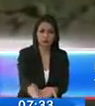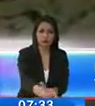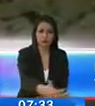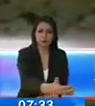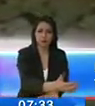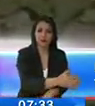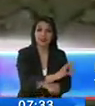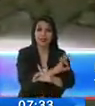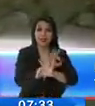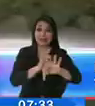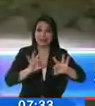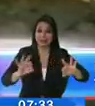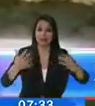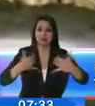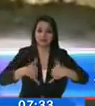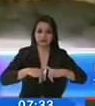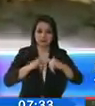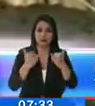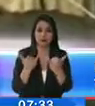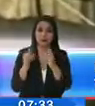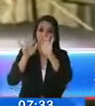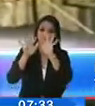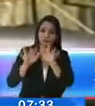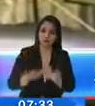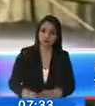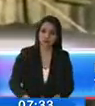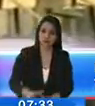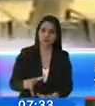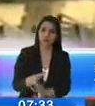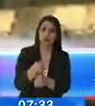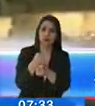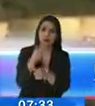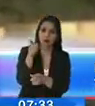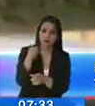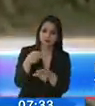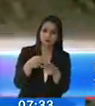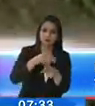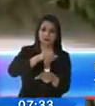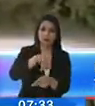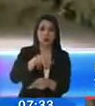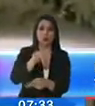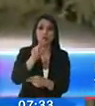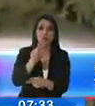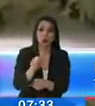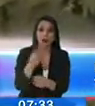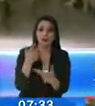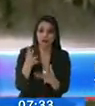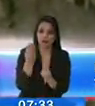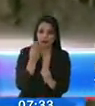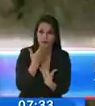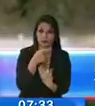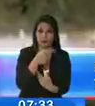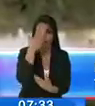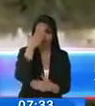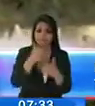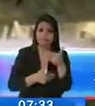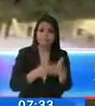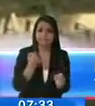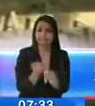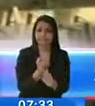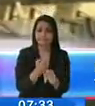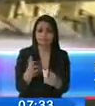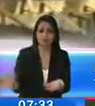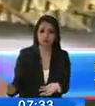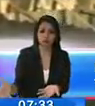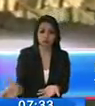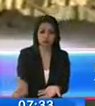resultó afectado vamos a hablar con el secretario de seguridad juan zapata para que nos amplió la información sé que ya el trabajo está muy adelantado y está limpio